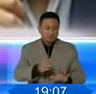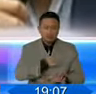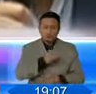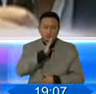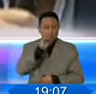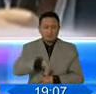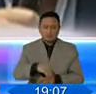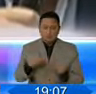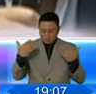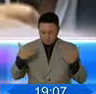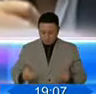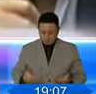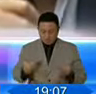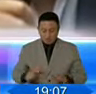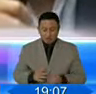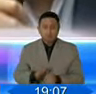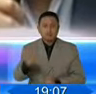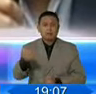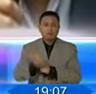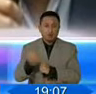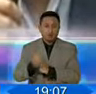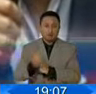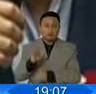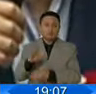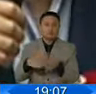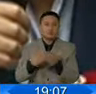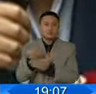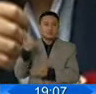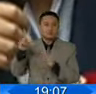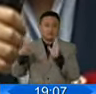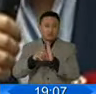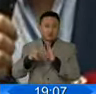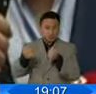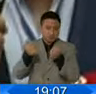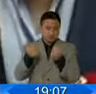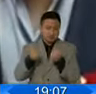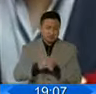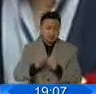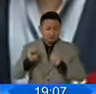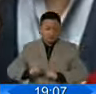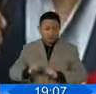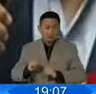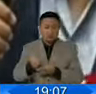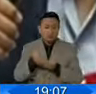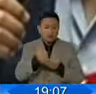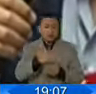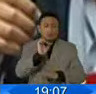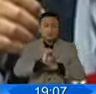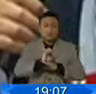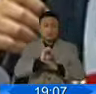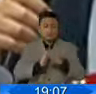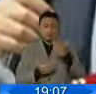siempre listos a apoyar medidas sensatas que permitan la recuperación de la